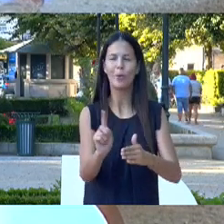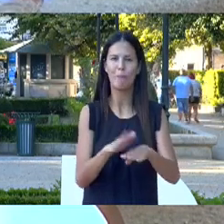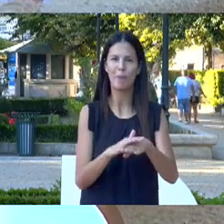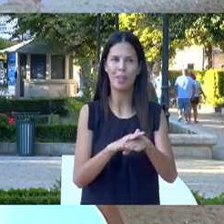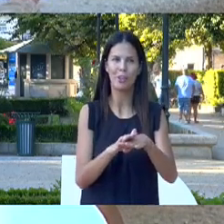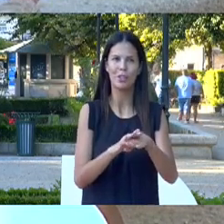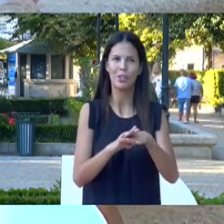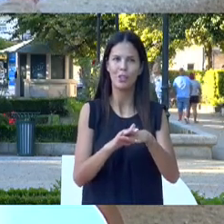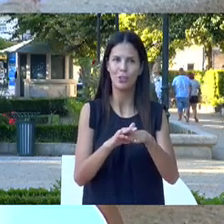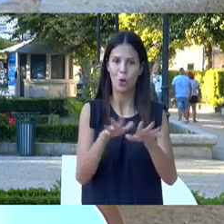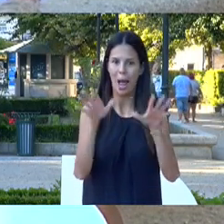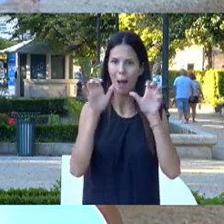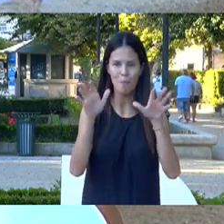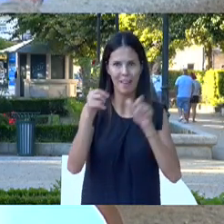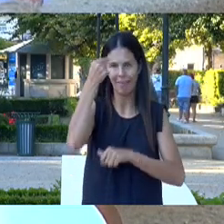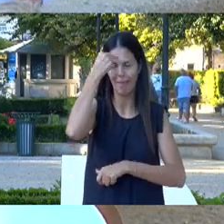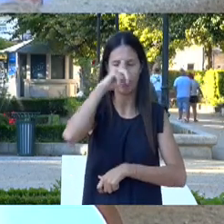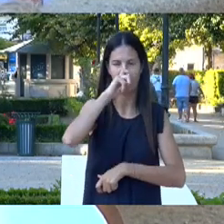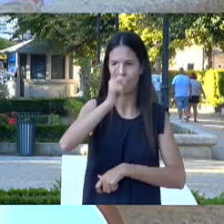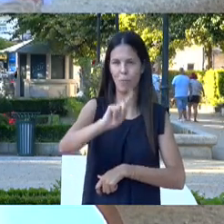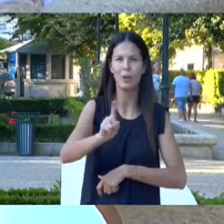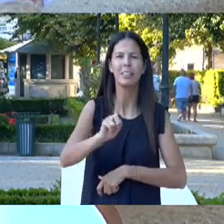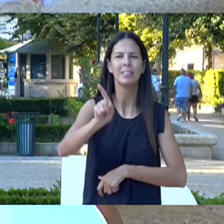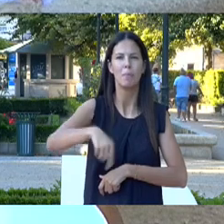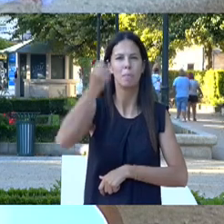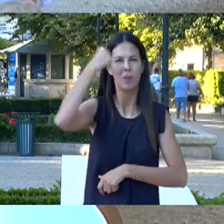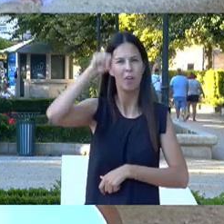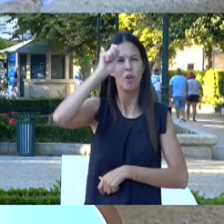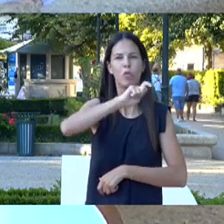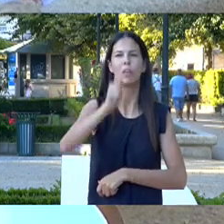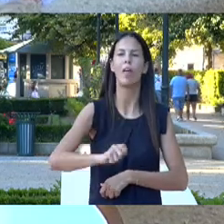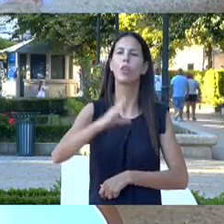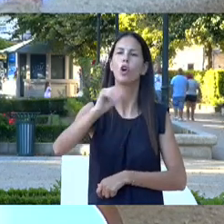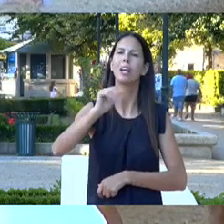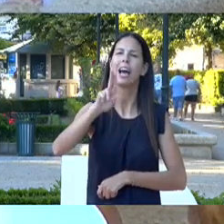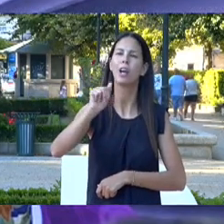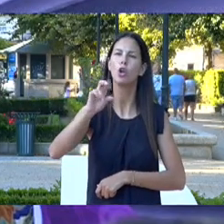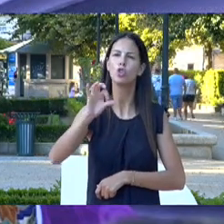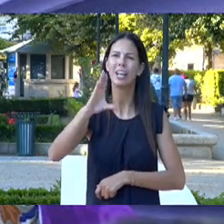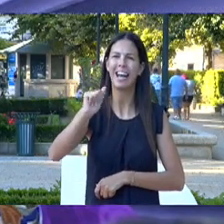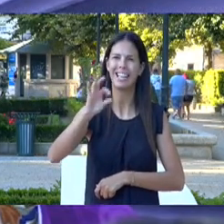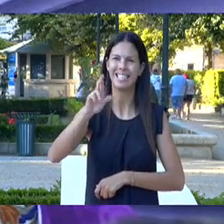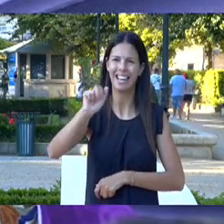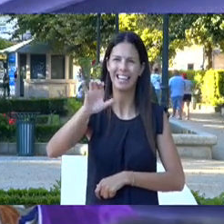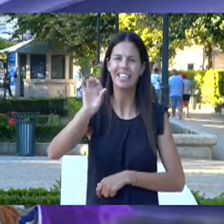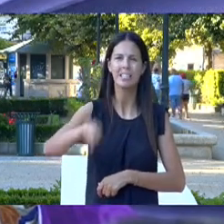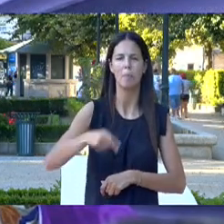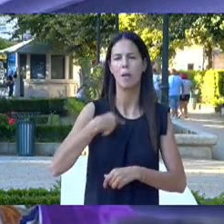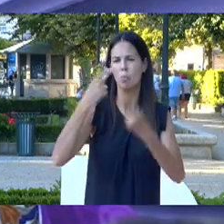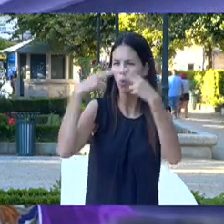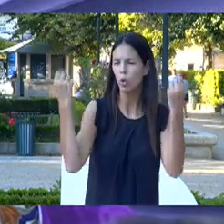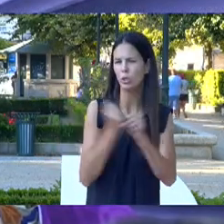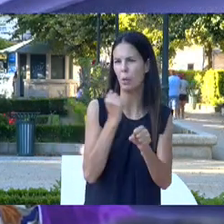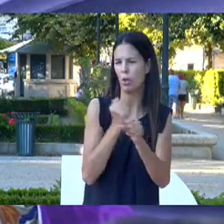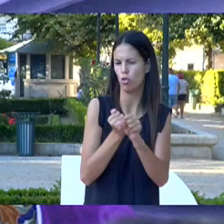non aprendín a biografía de Manuel, e do Padroado da Fundación Carlos Casares. A longo da súa carreira publicou diversos traballos